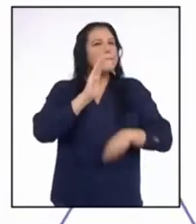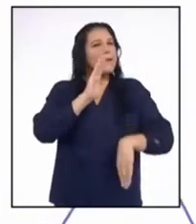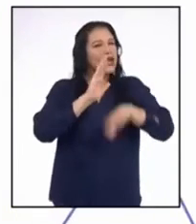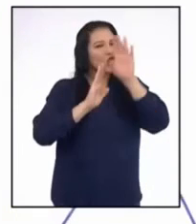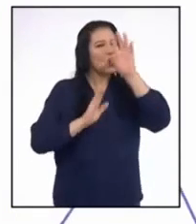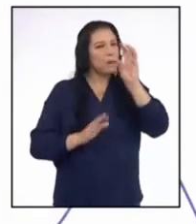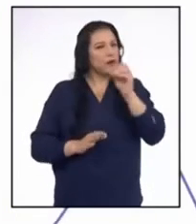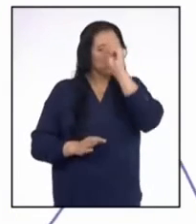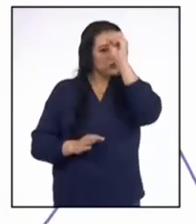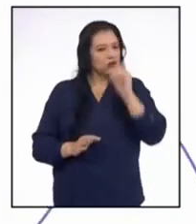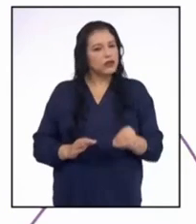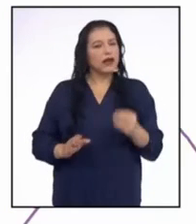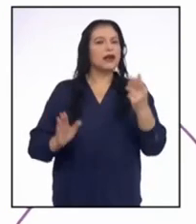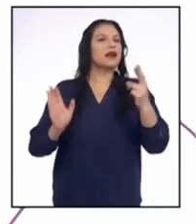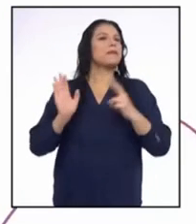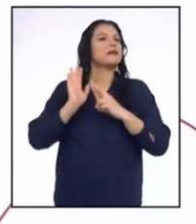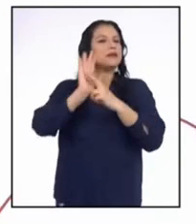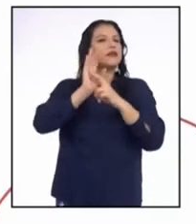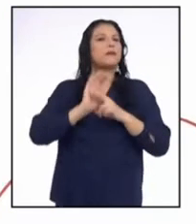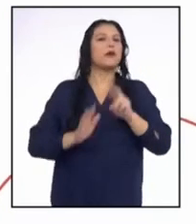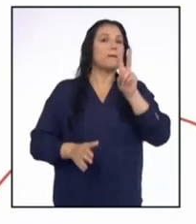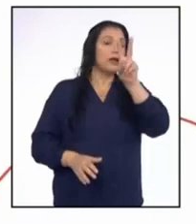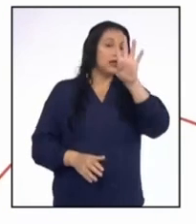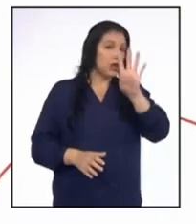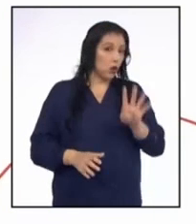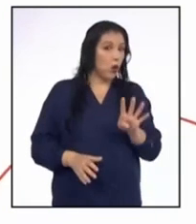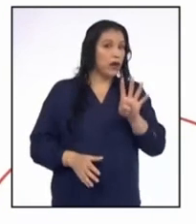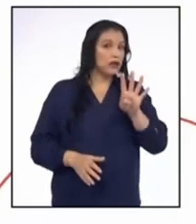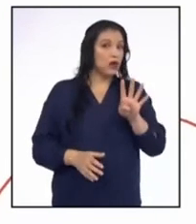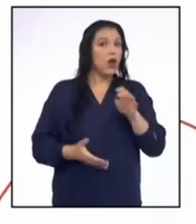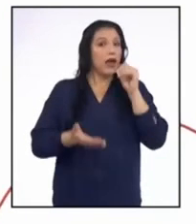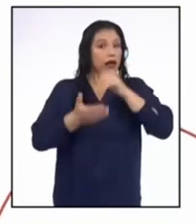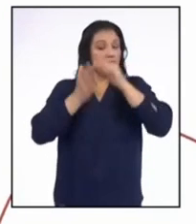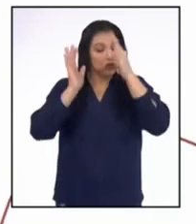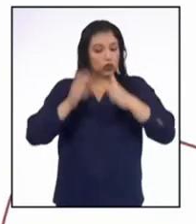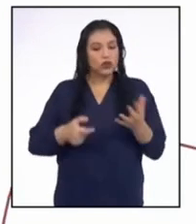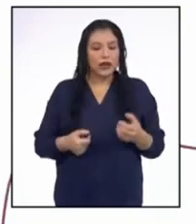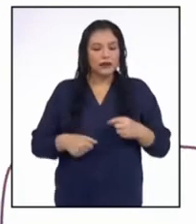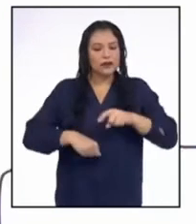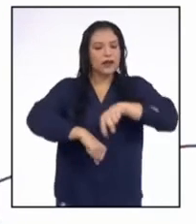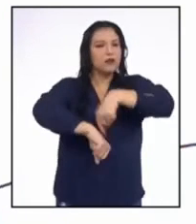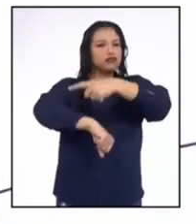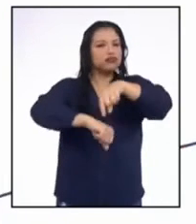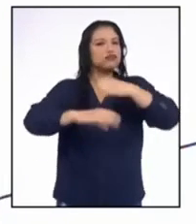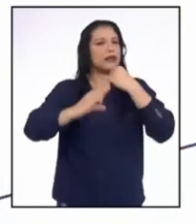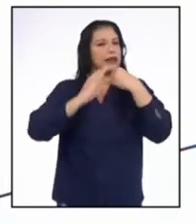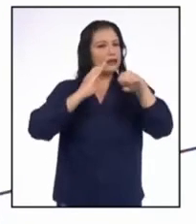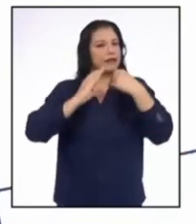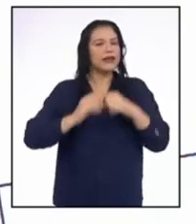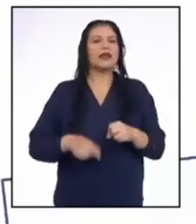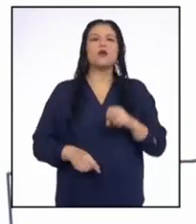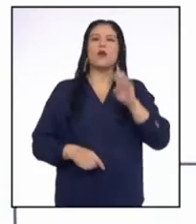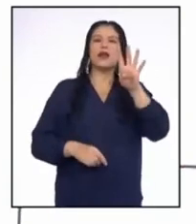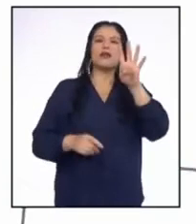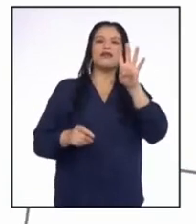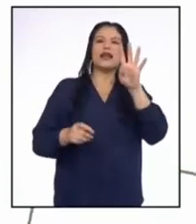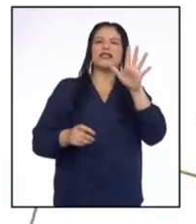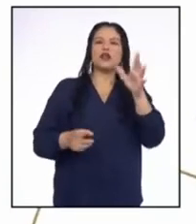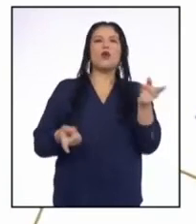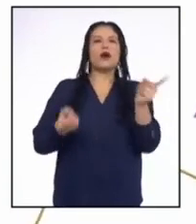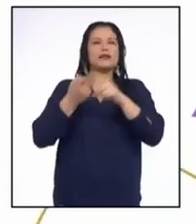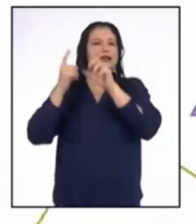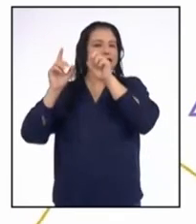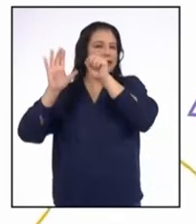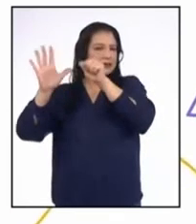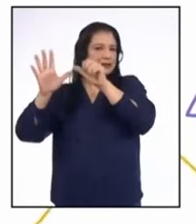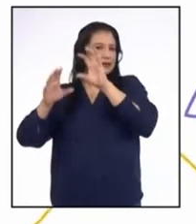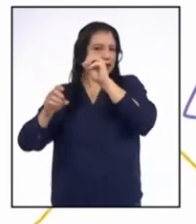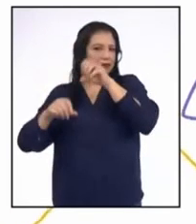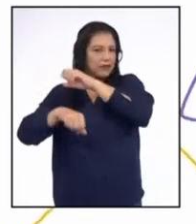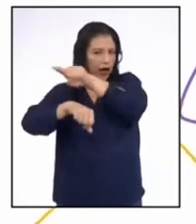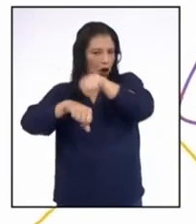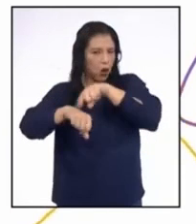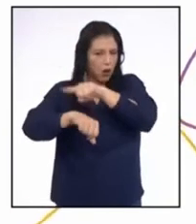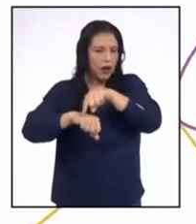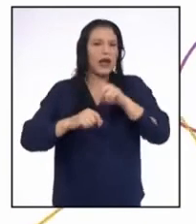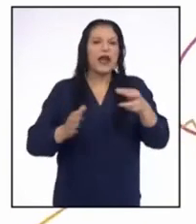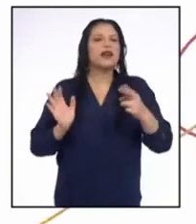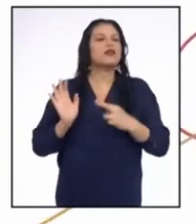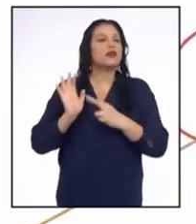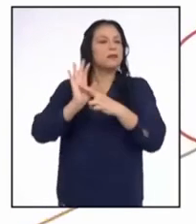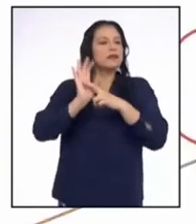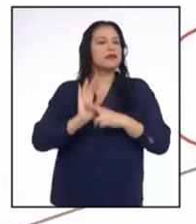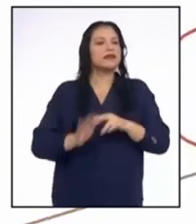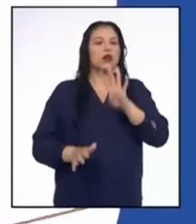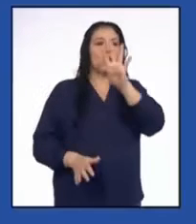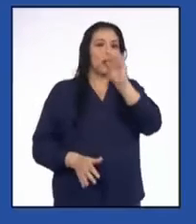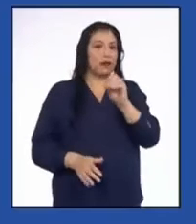porcentaje, representado por 24 estudiantes, navegan entre 55 y 60 horas por internet. Esto representaría el 40%